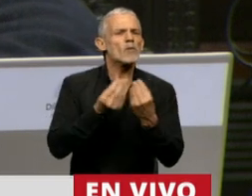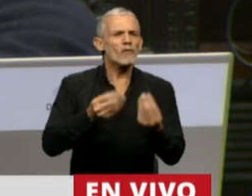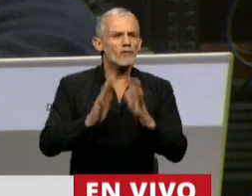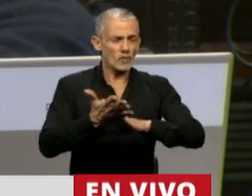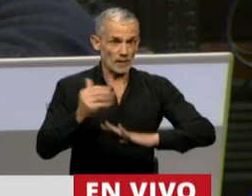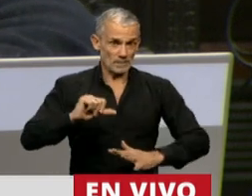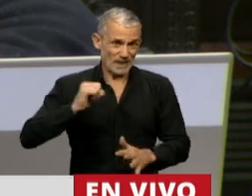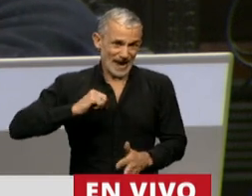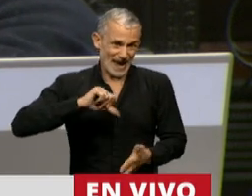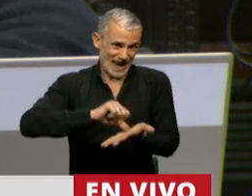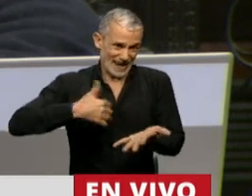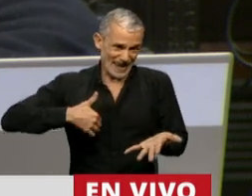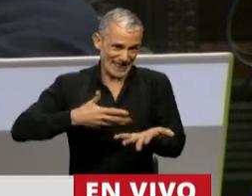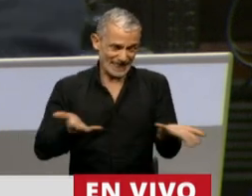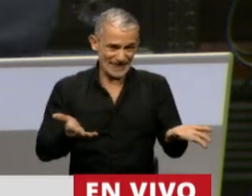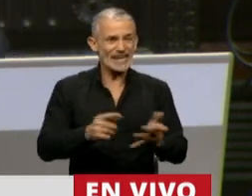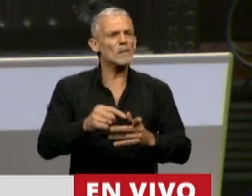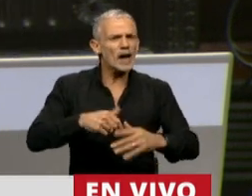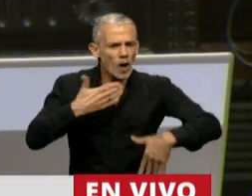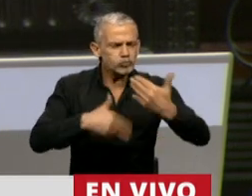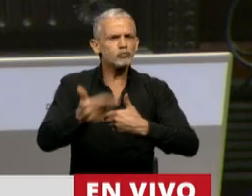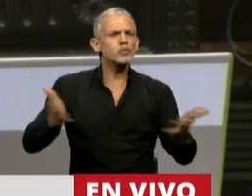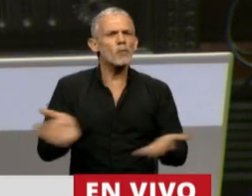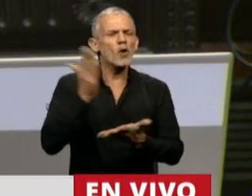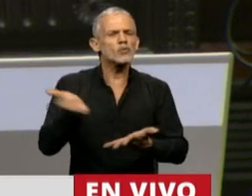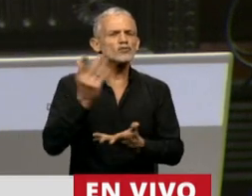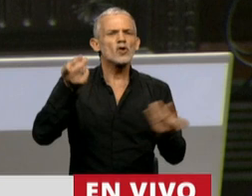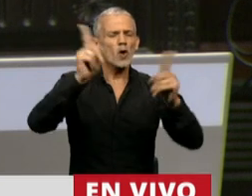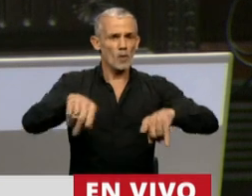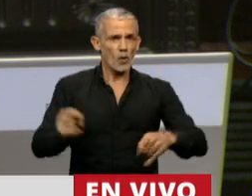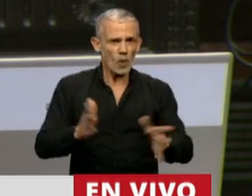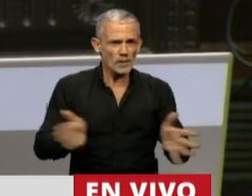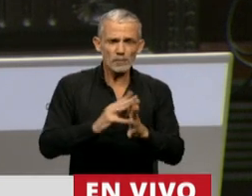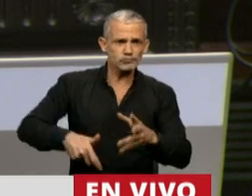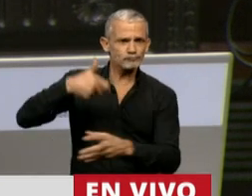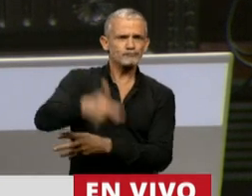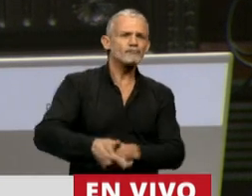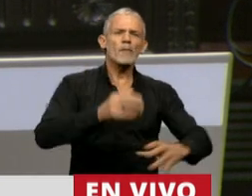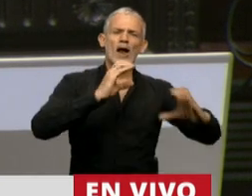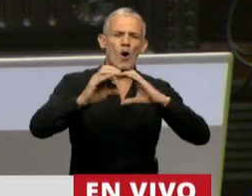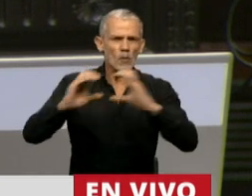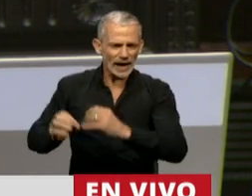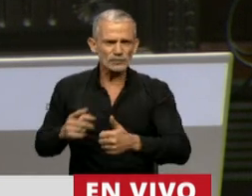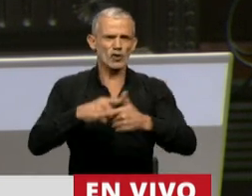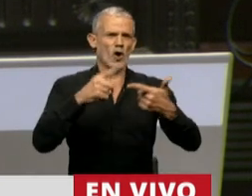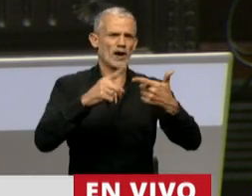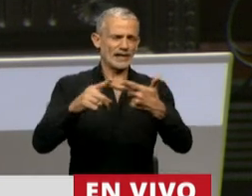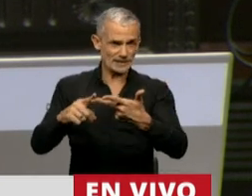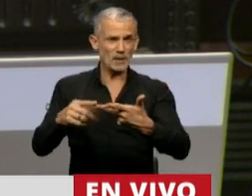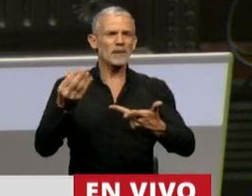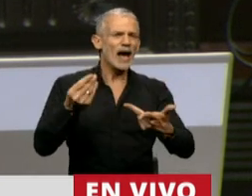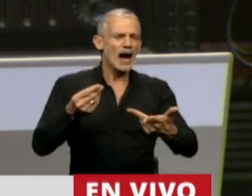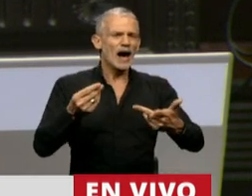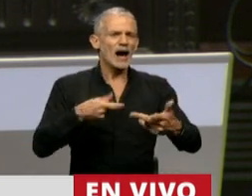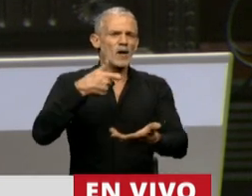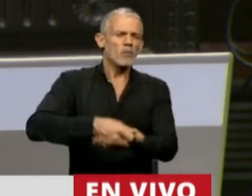país para replantear la producción de nuestro país para invertir en comunicaciones para invertir en